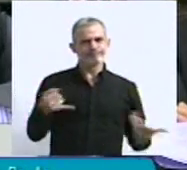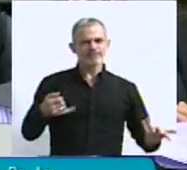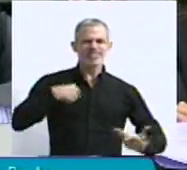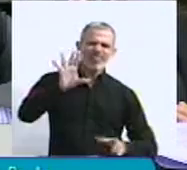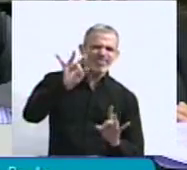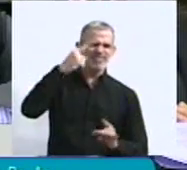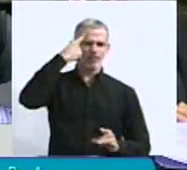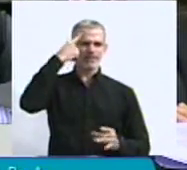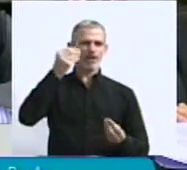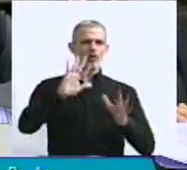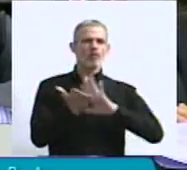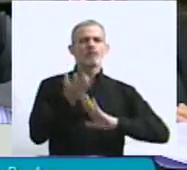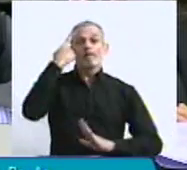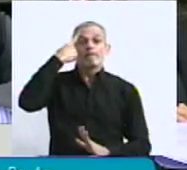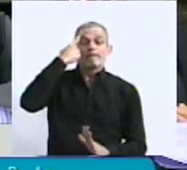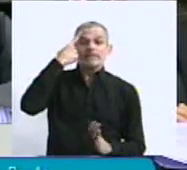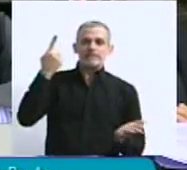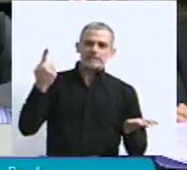pensar